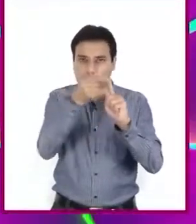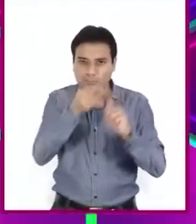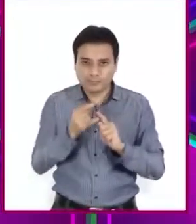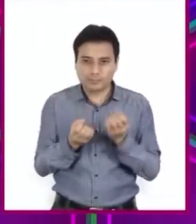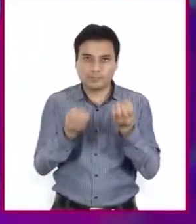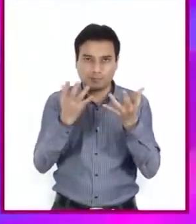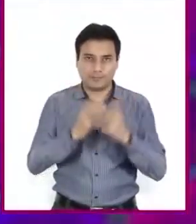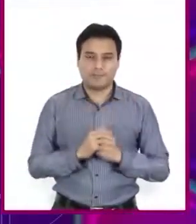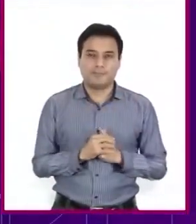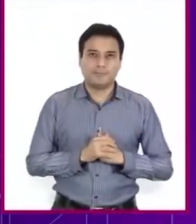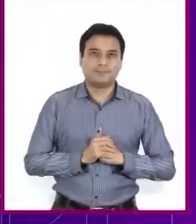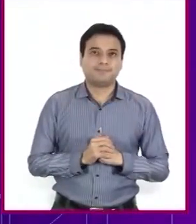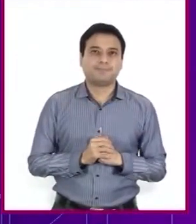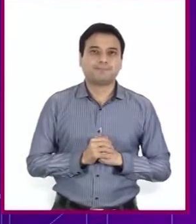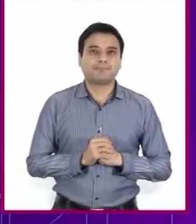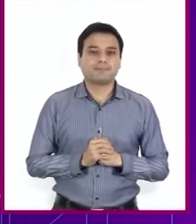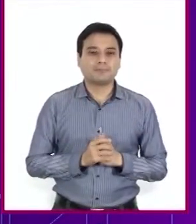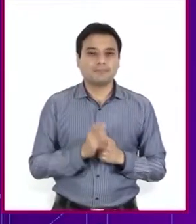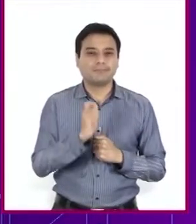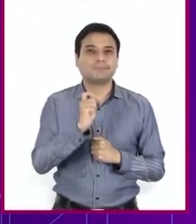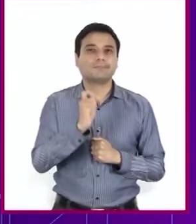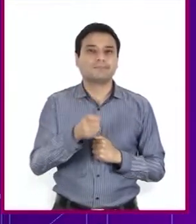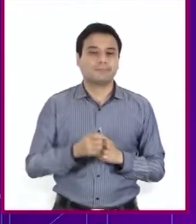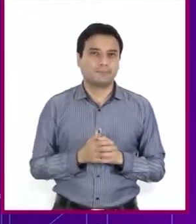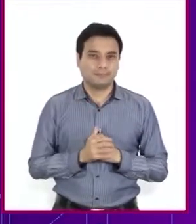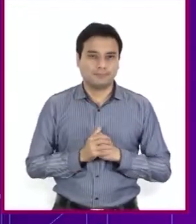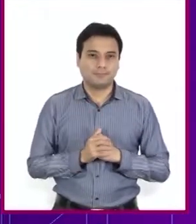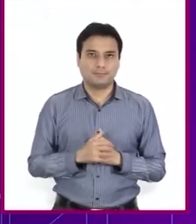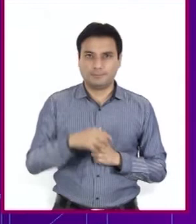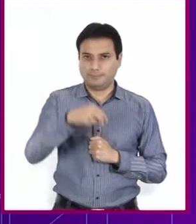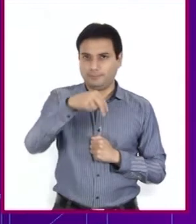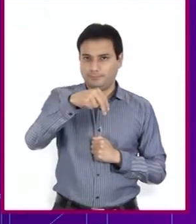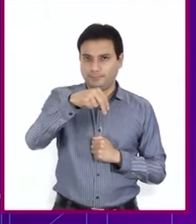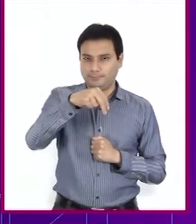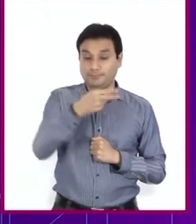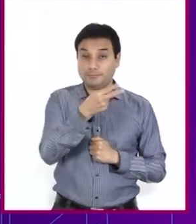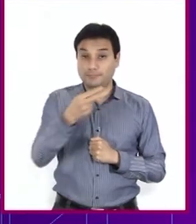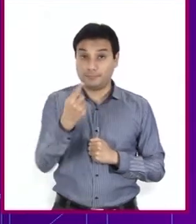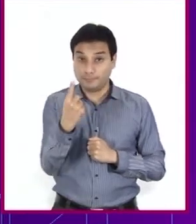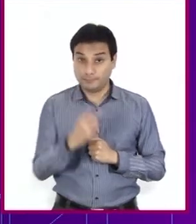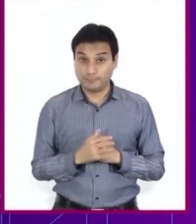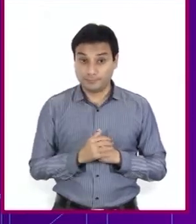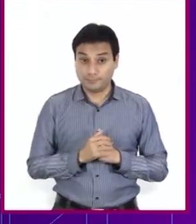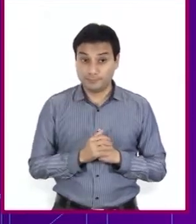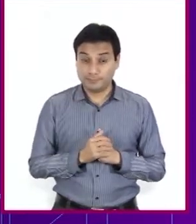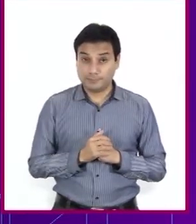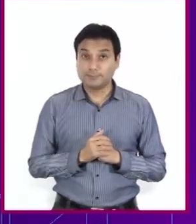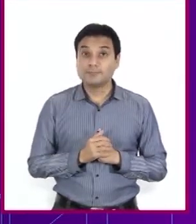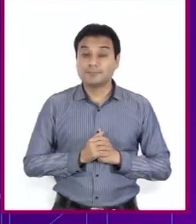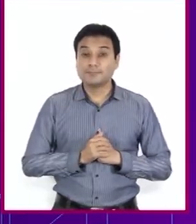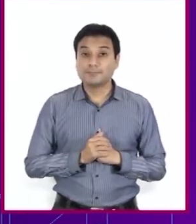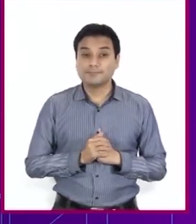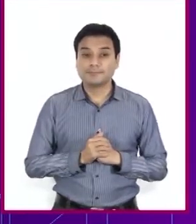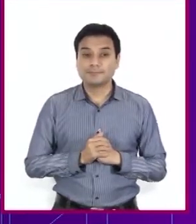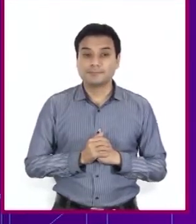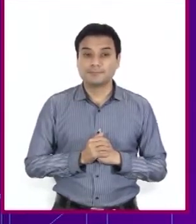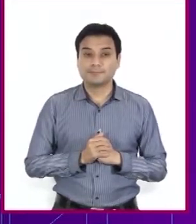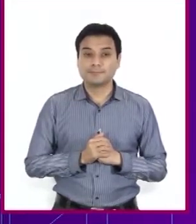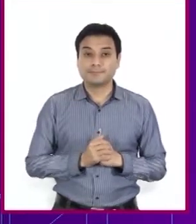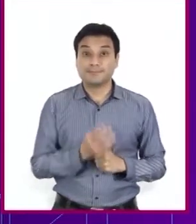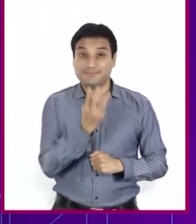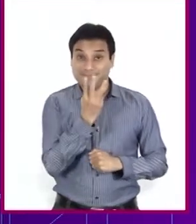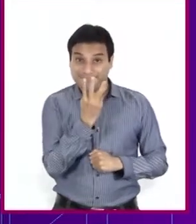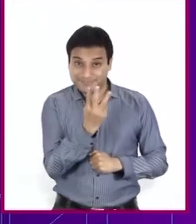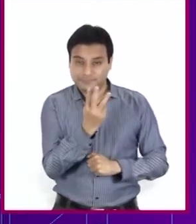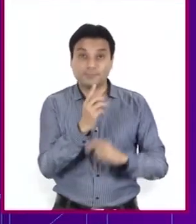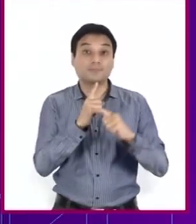las figuras. Es decir, cuando n es igual a 1, se tiene 3 por